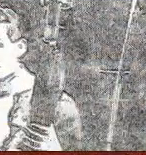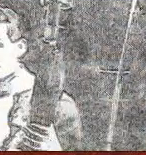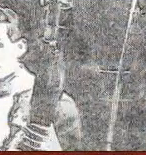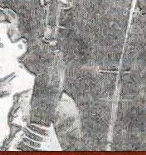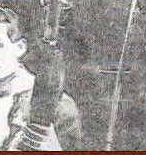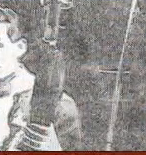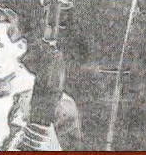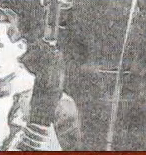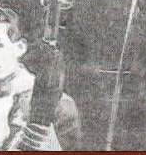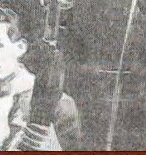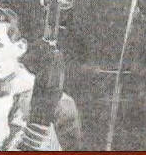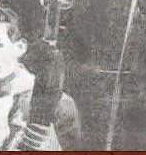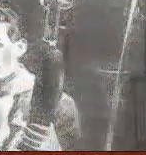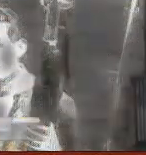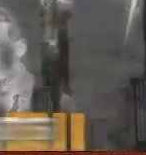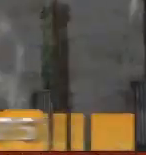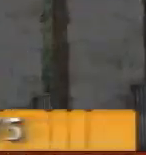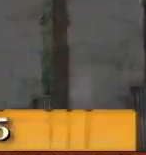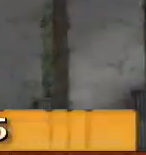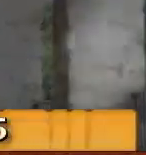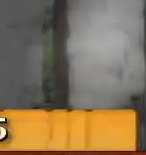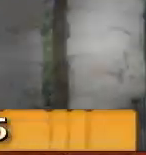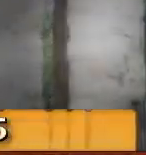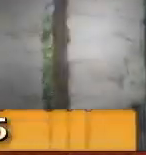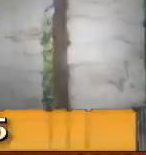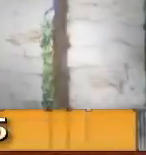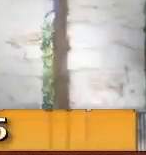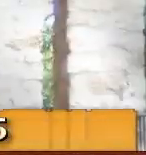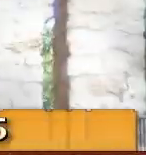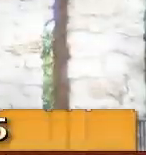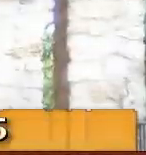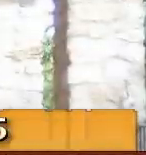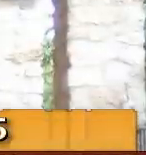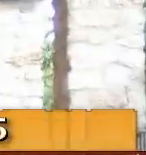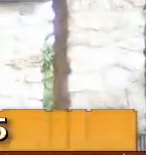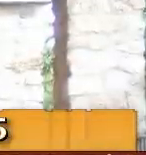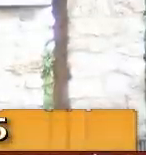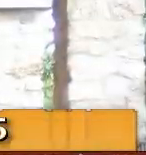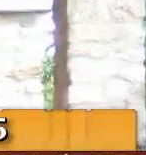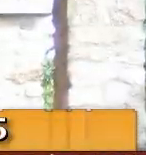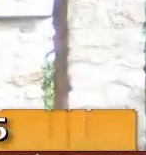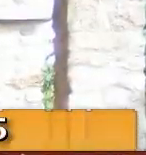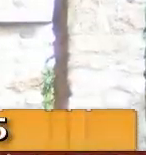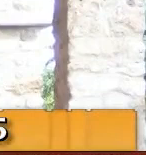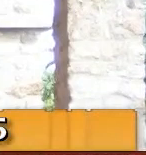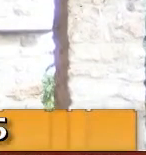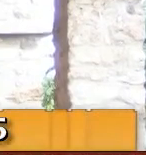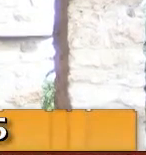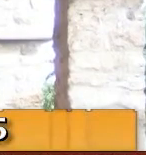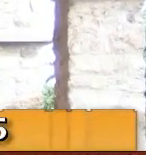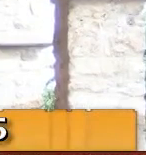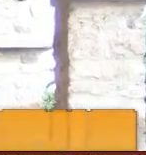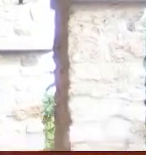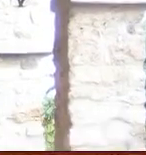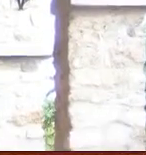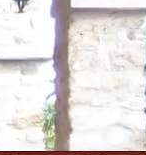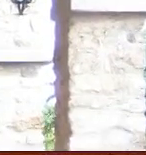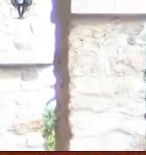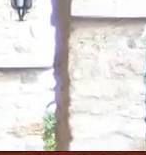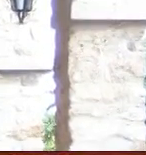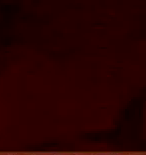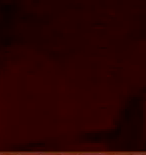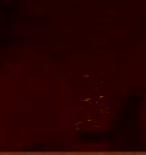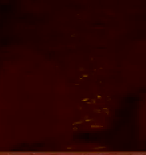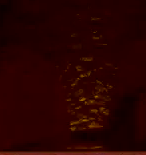como cuartel general. El 24 de mayo de 1975 se convirtió en la primera Casa de la Cultura de